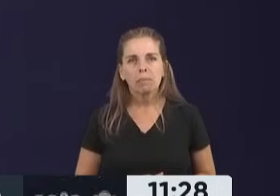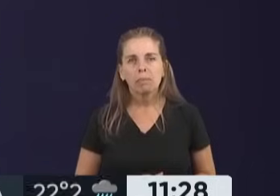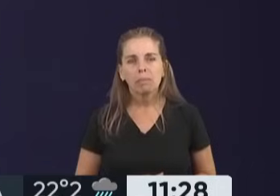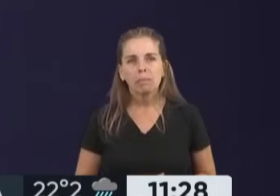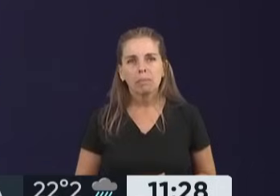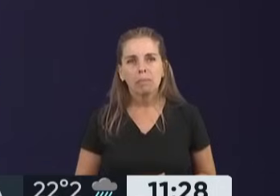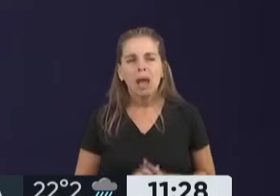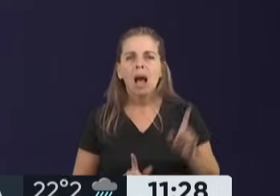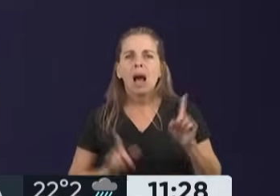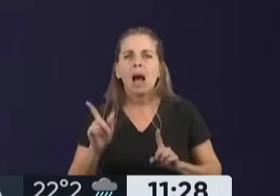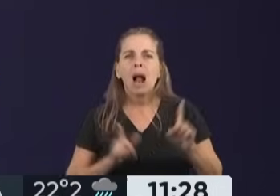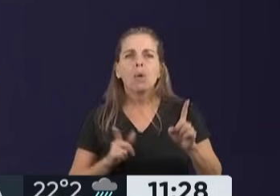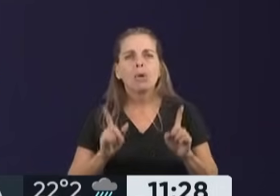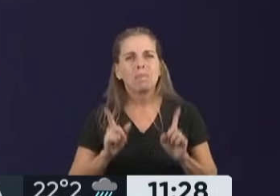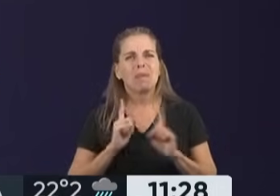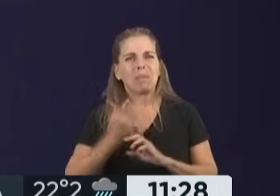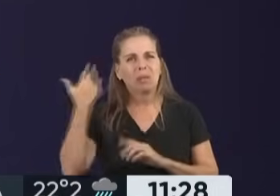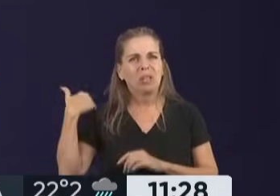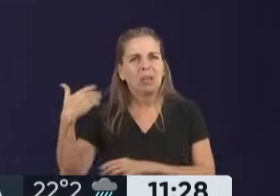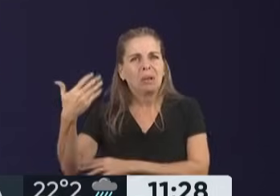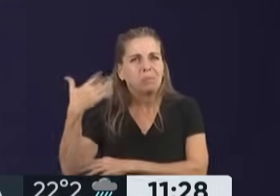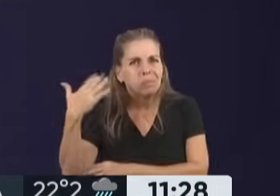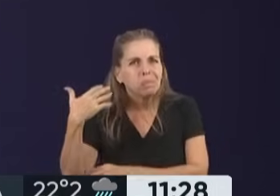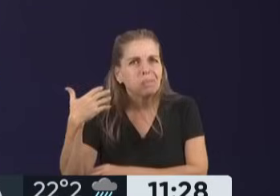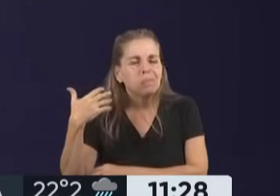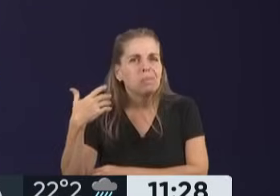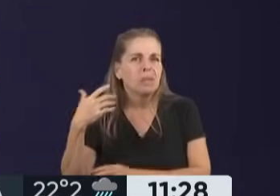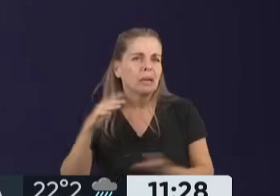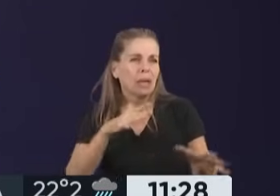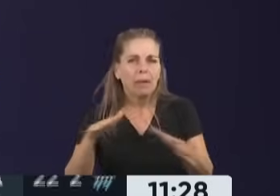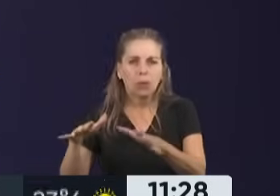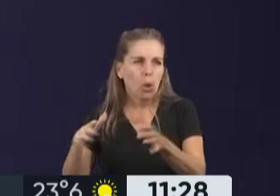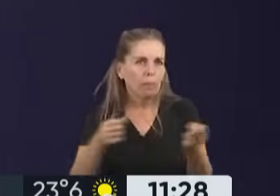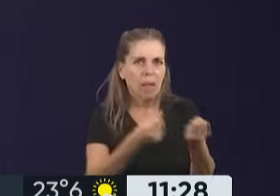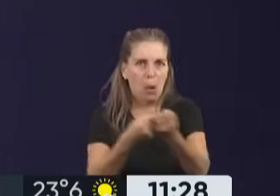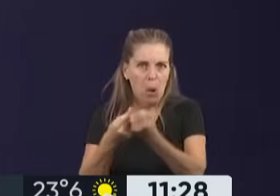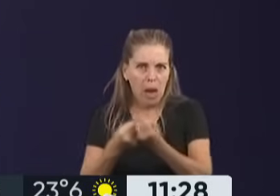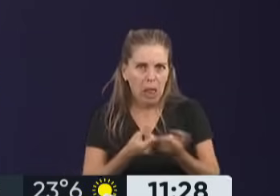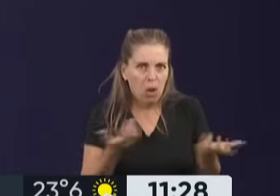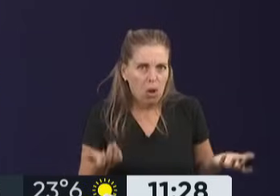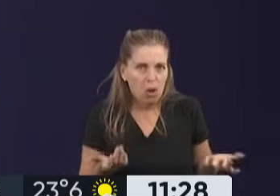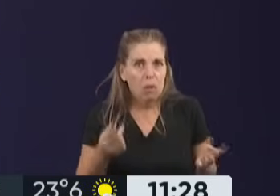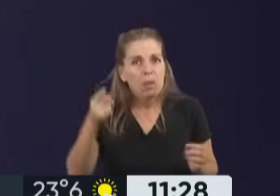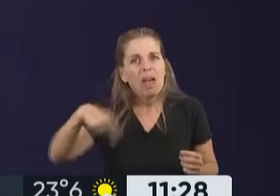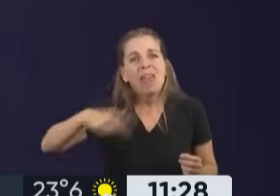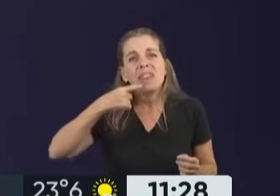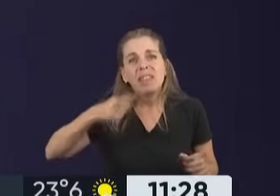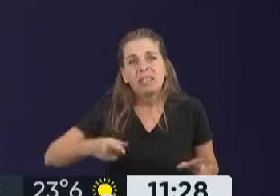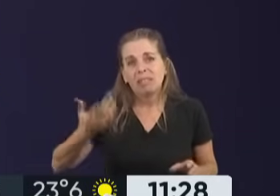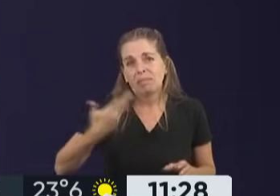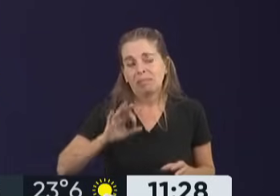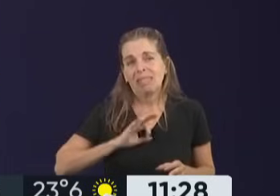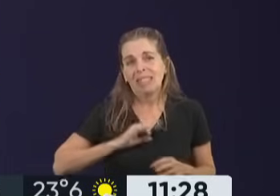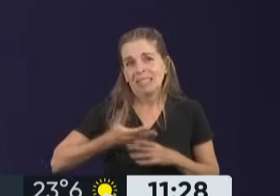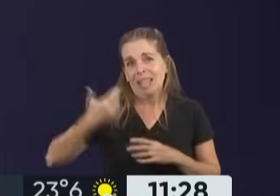de algunos discursos, que incluso los discursos, estamos todos más o menos de acuerdo, que plantean que en septiembre de 2022 se congelaron